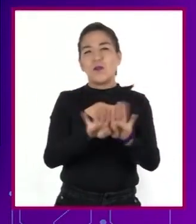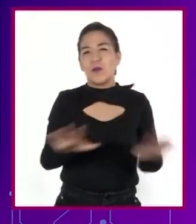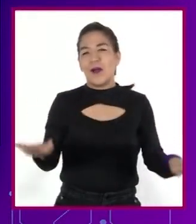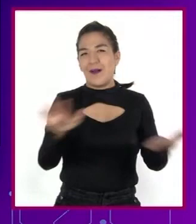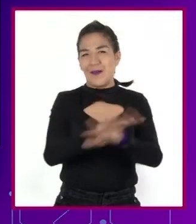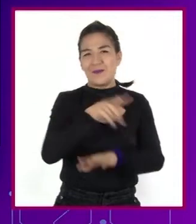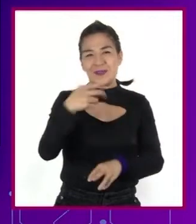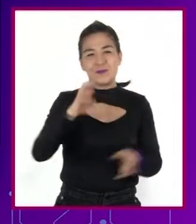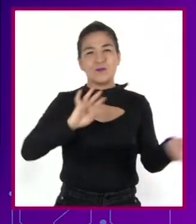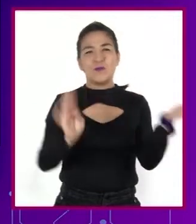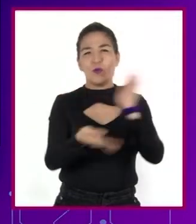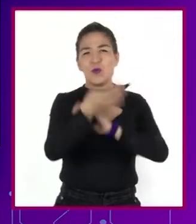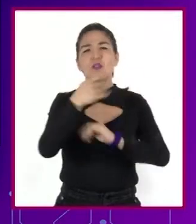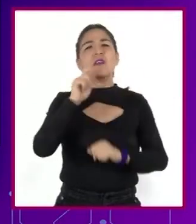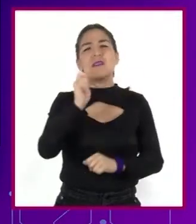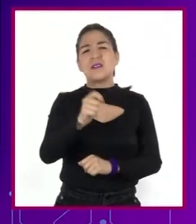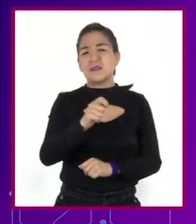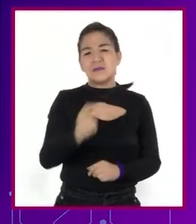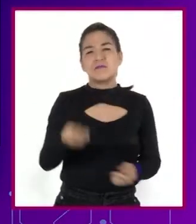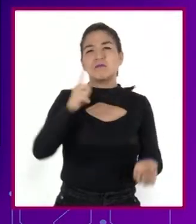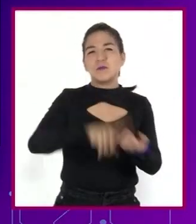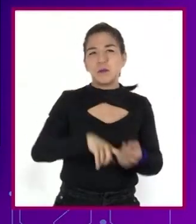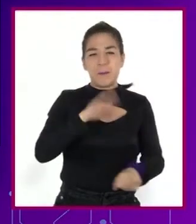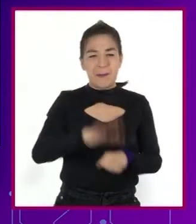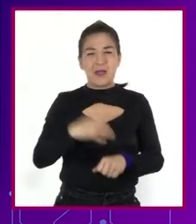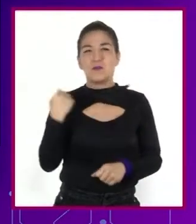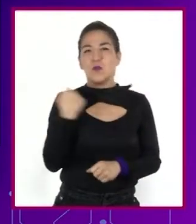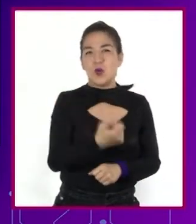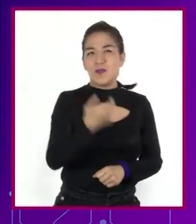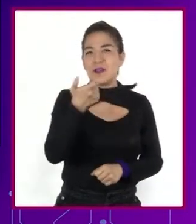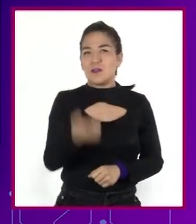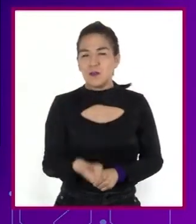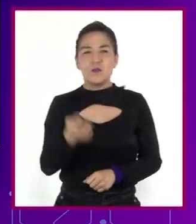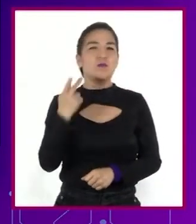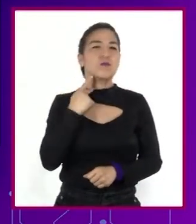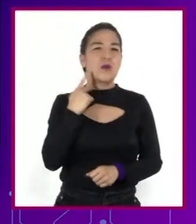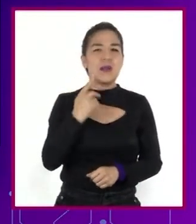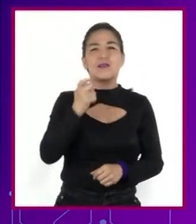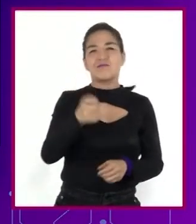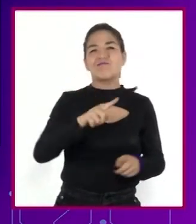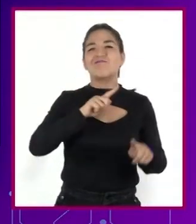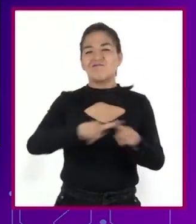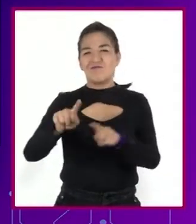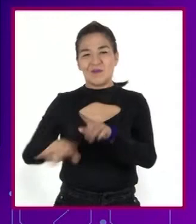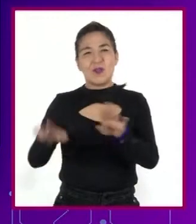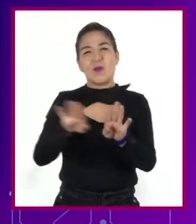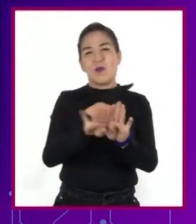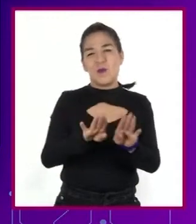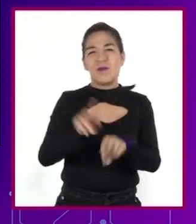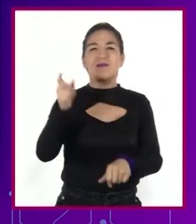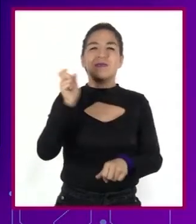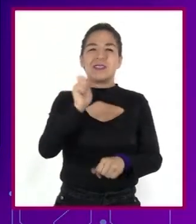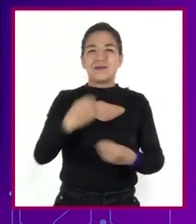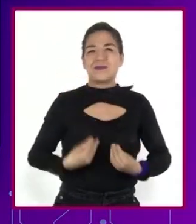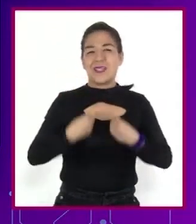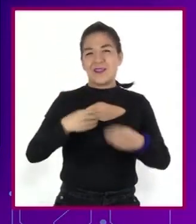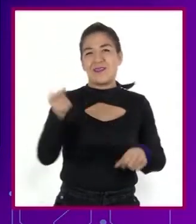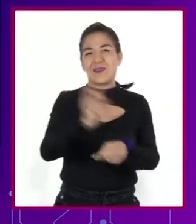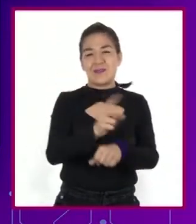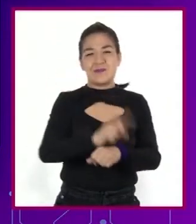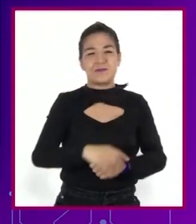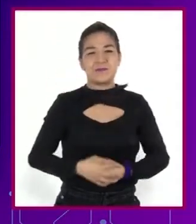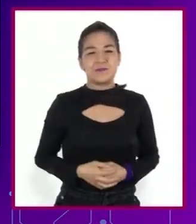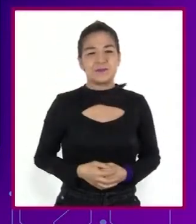mundo, ejerciendo su influencia y poder económico y político en los diferentes aspectos de la vida global.